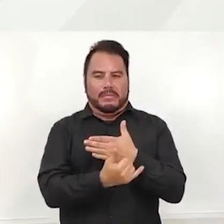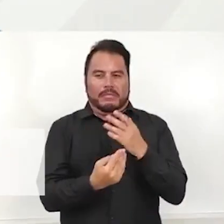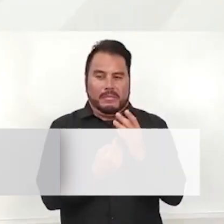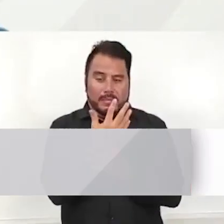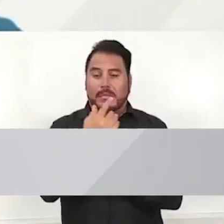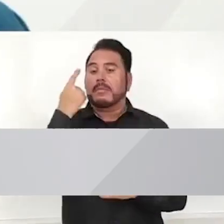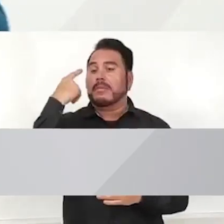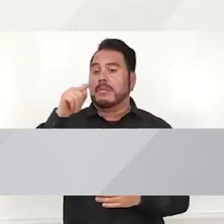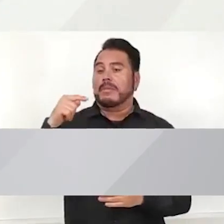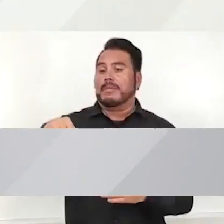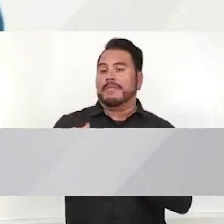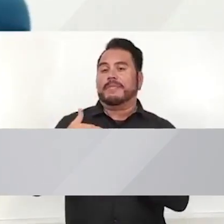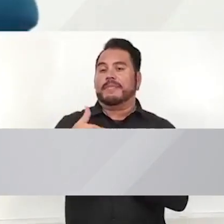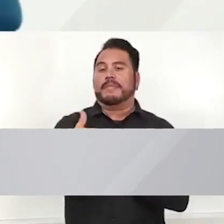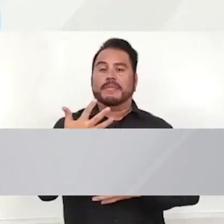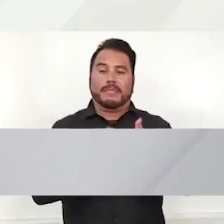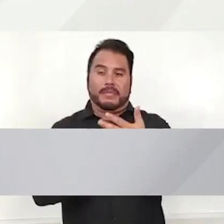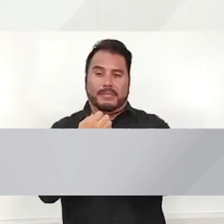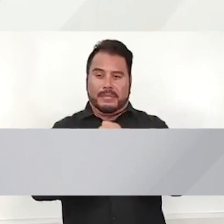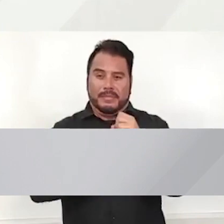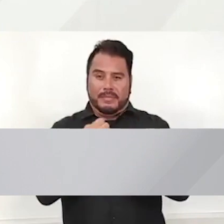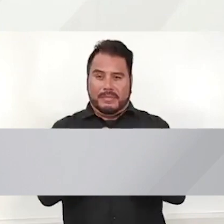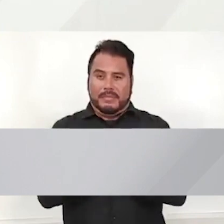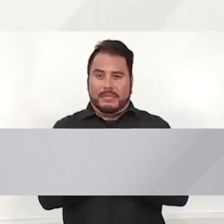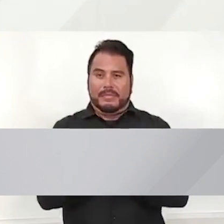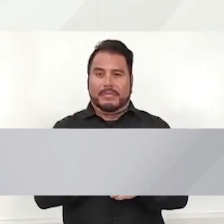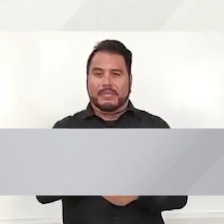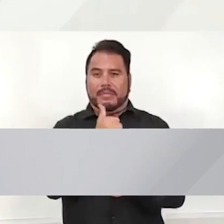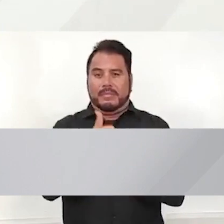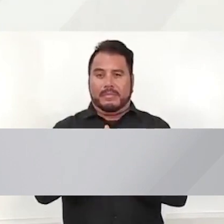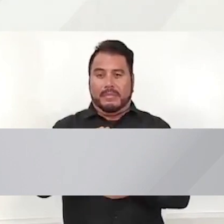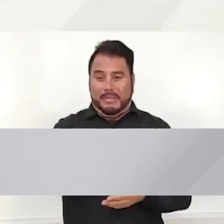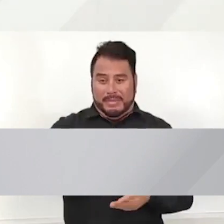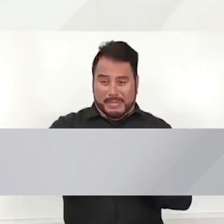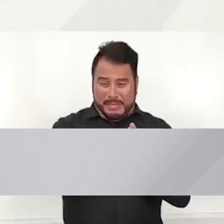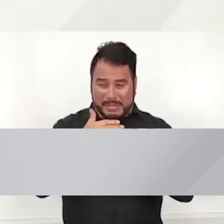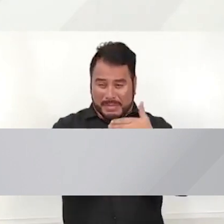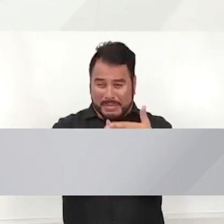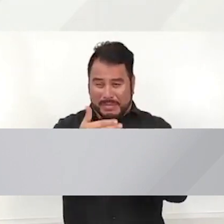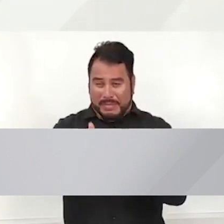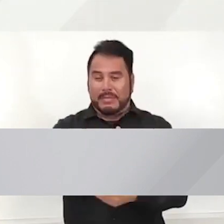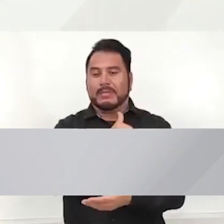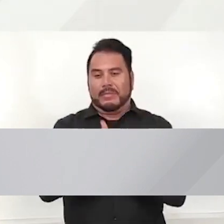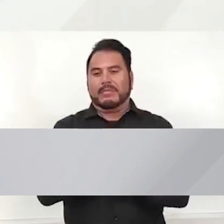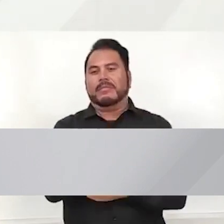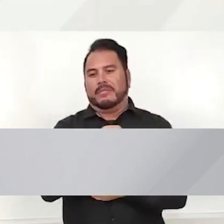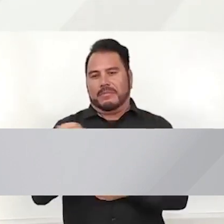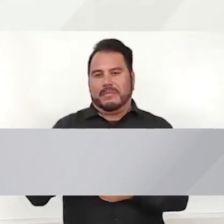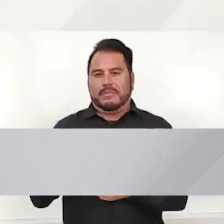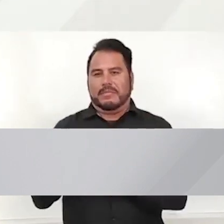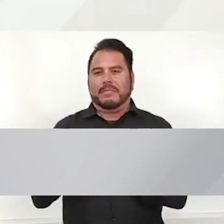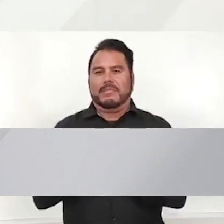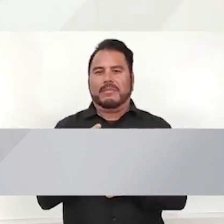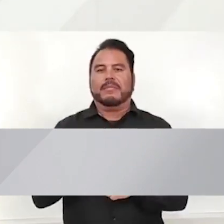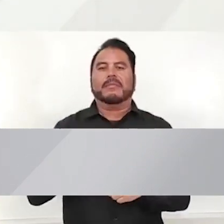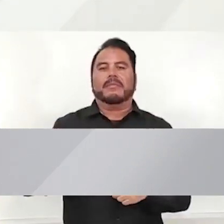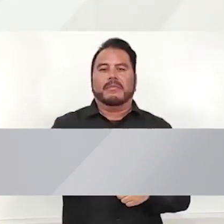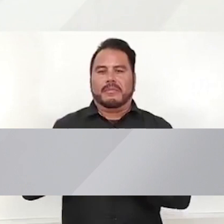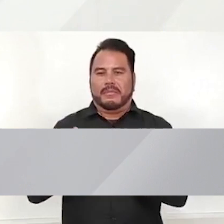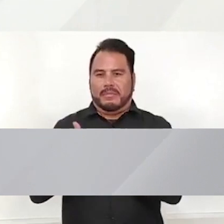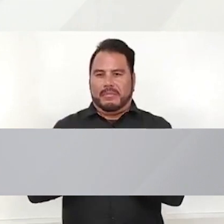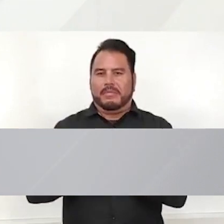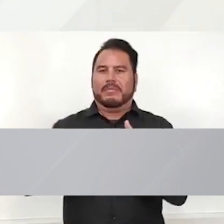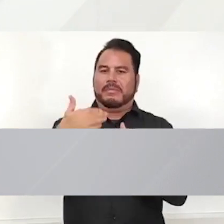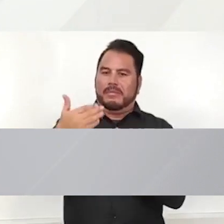de aquí a 15 años si se sigue la ciudad va a tener orden y te digo de aquí a quince años tomando En consideración las siguientes administraciones